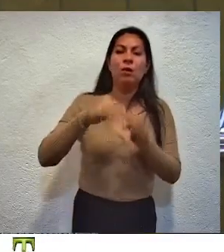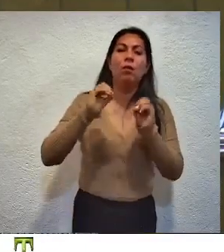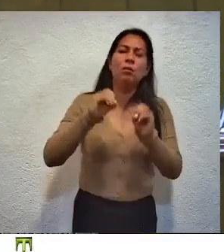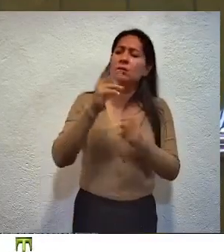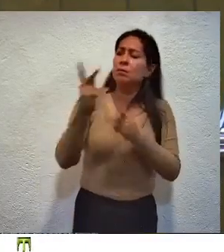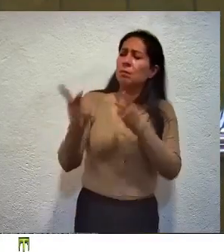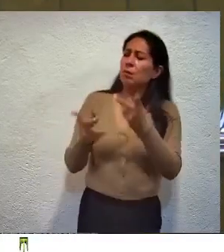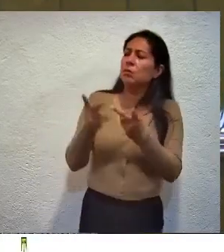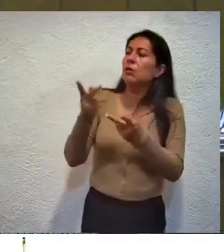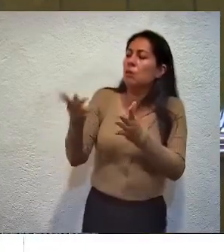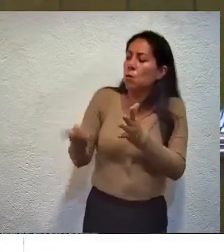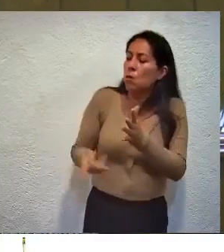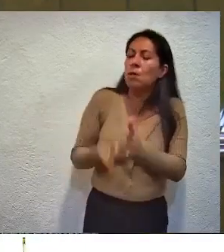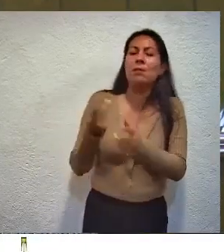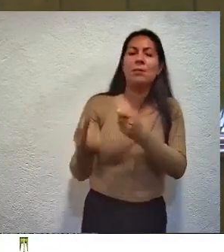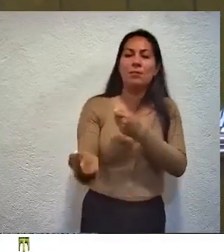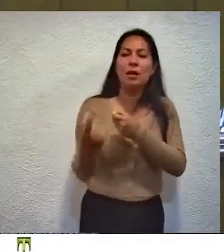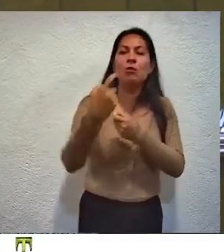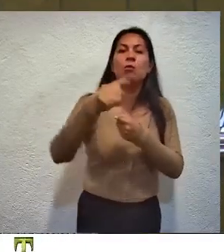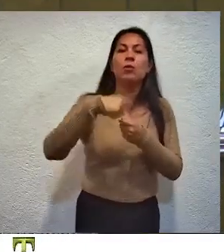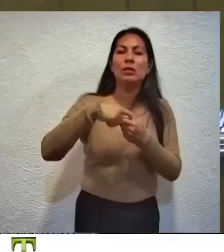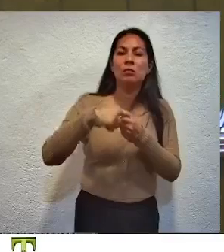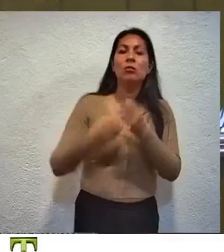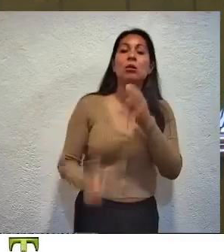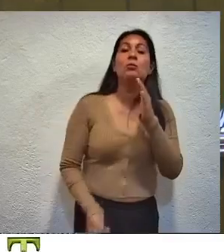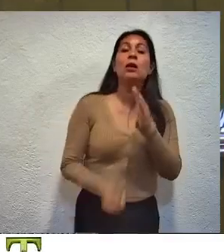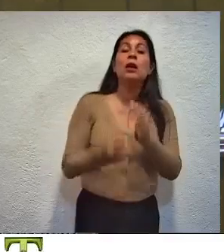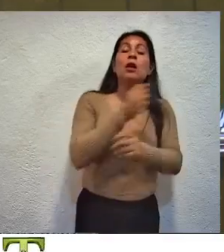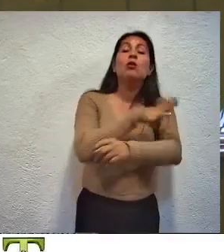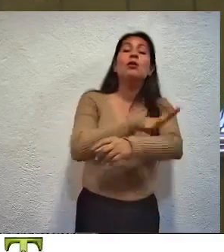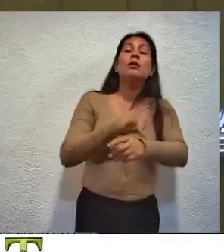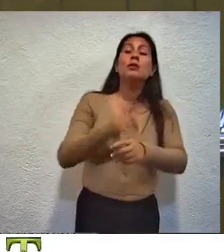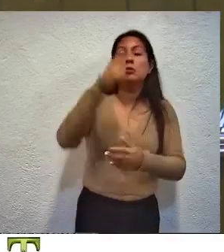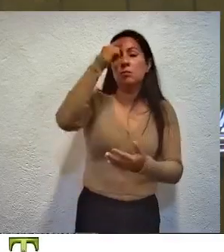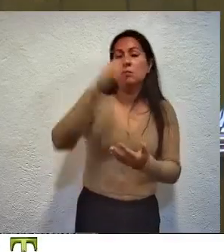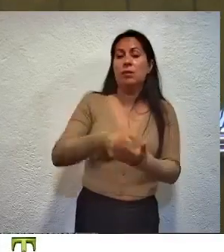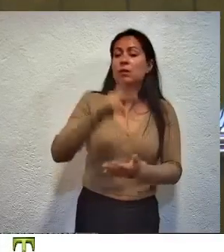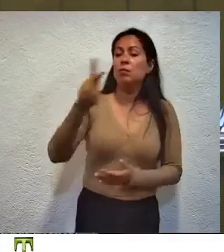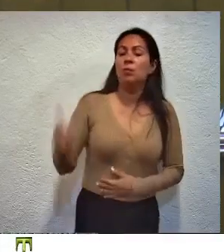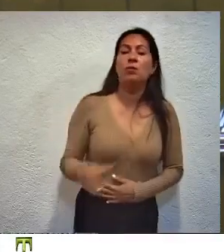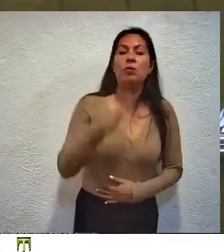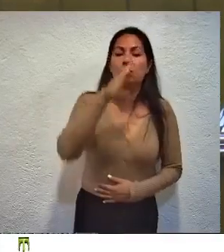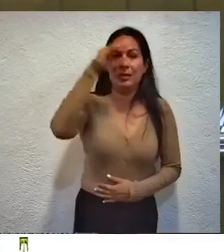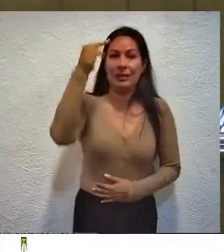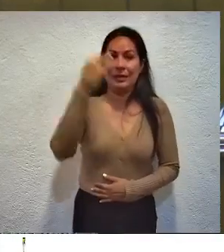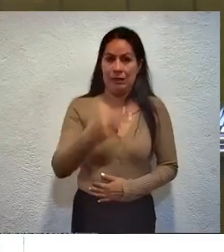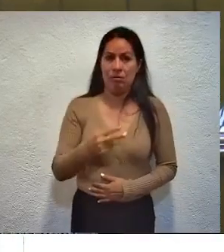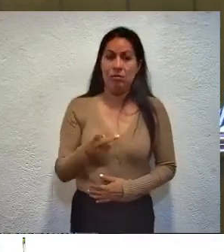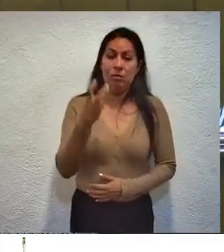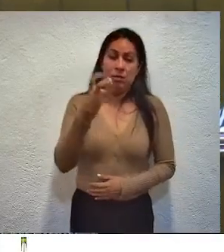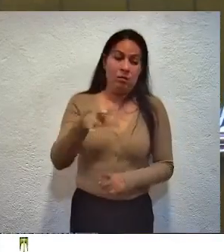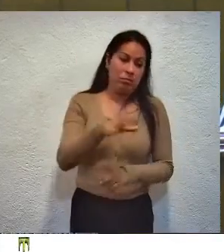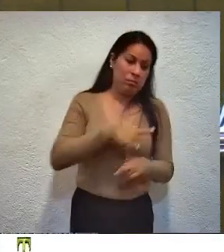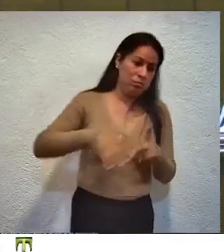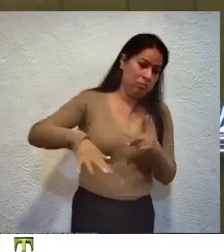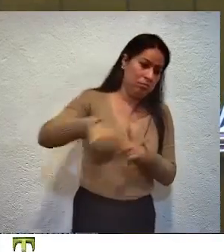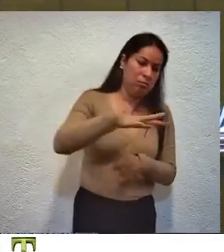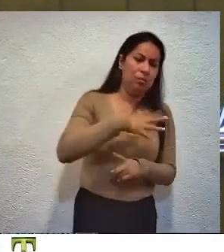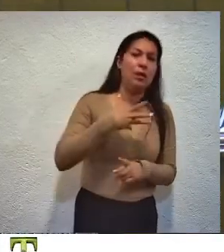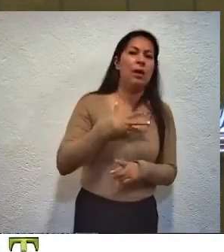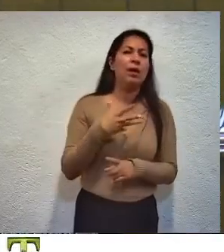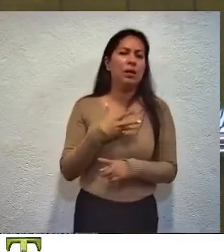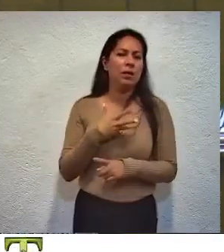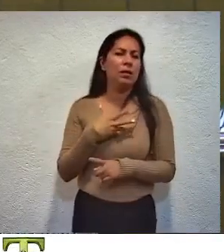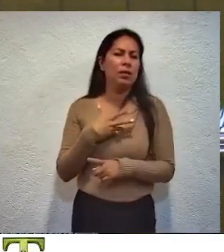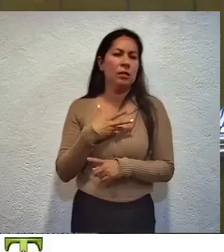consulte nuevamente la incorporación de una coordinación para el pueblo afromexicano. En ese sentido,